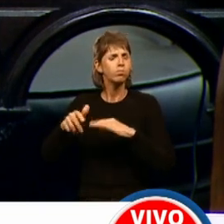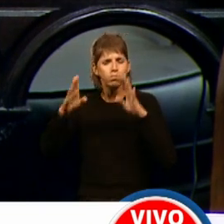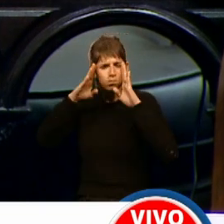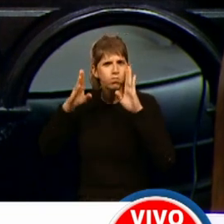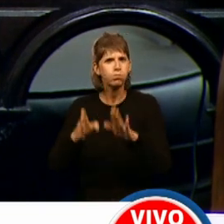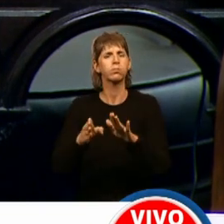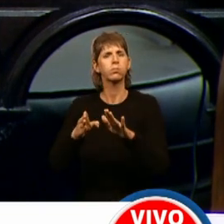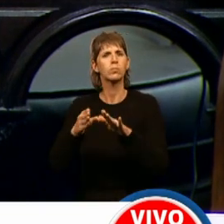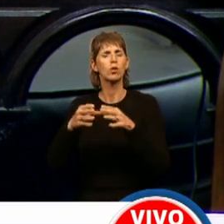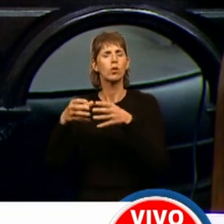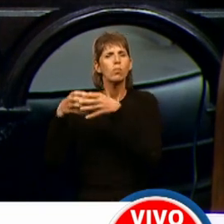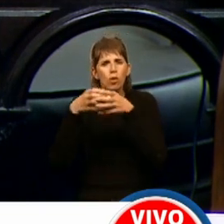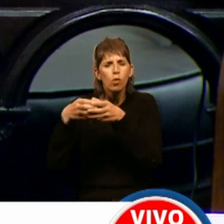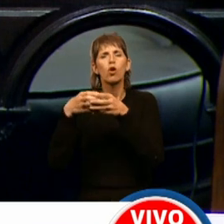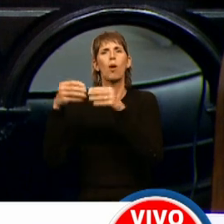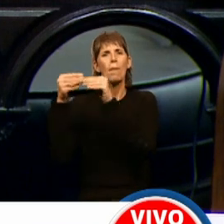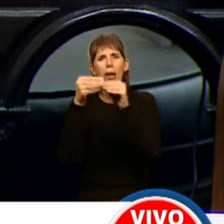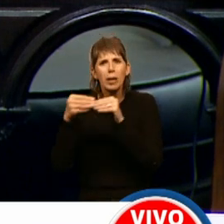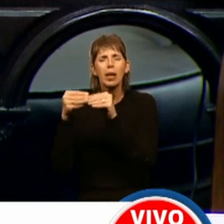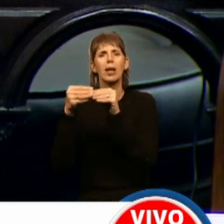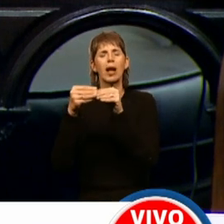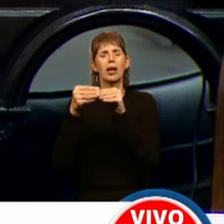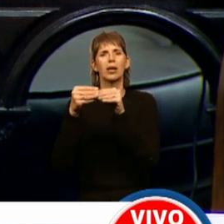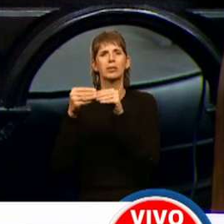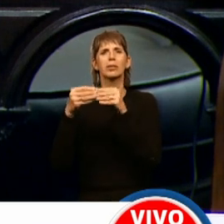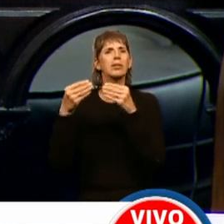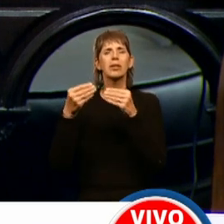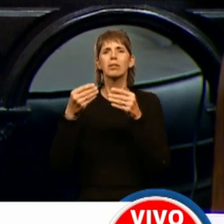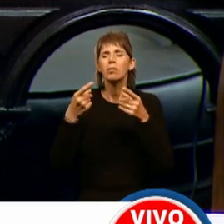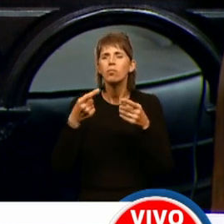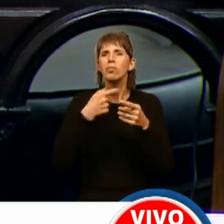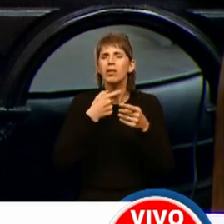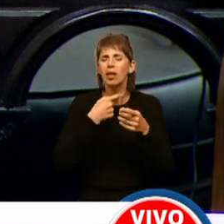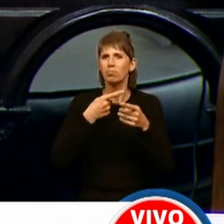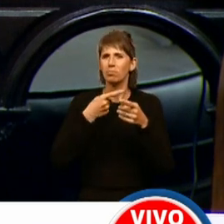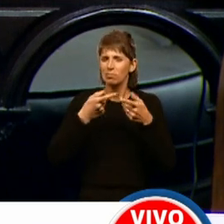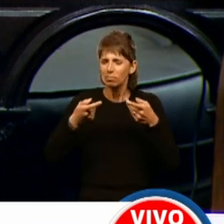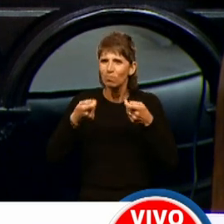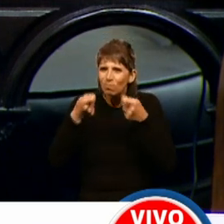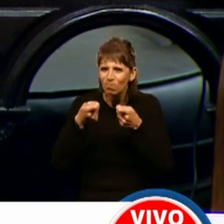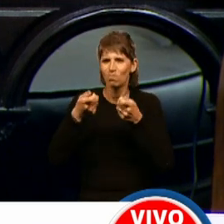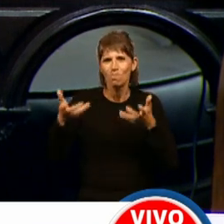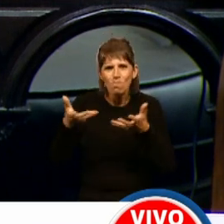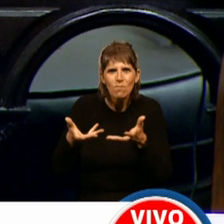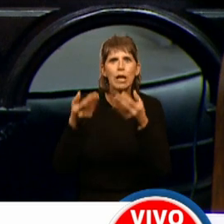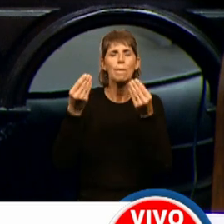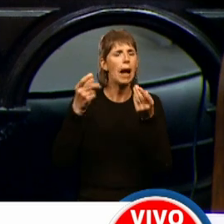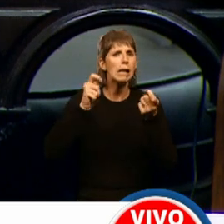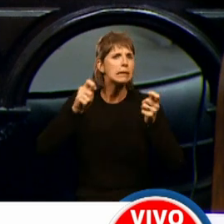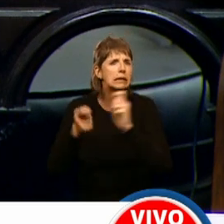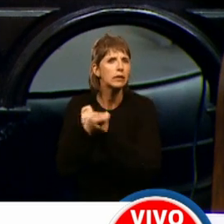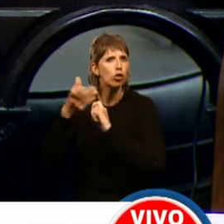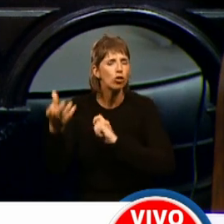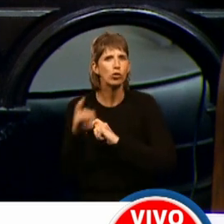escuela con sus compañeras con su deseo de superación contagiando esa voluntad de dar vuelta a la página y poder terminar